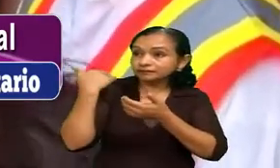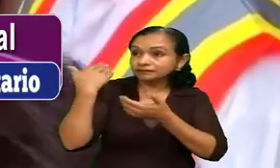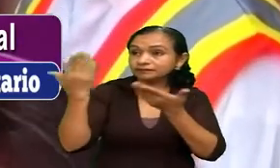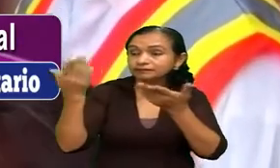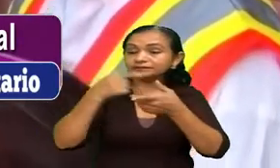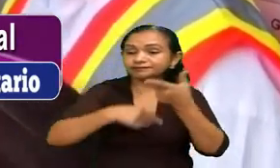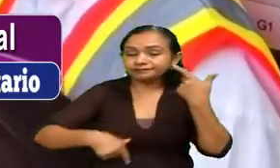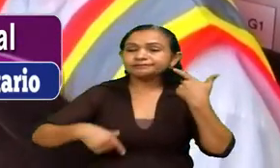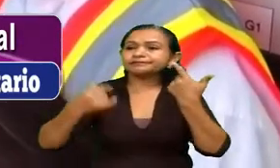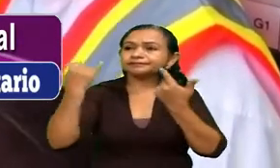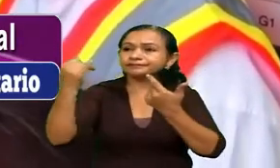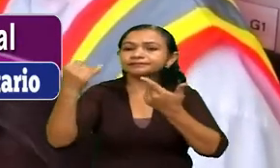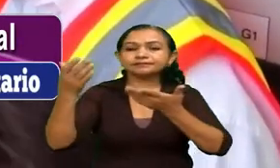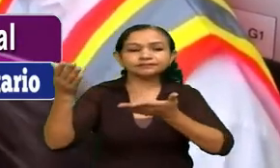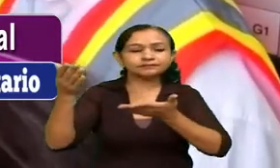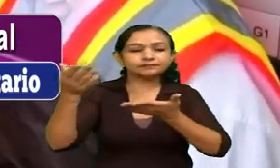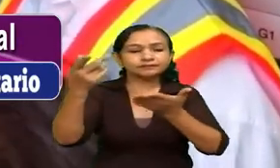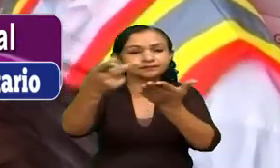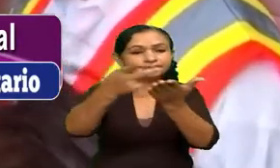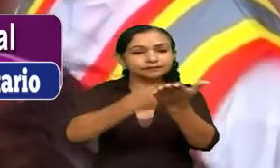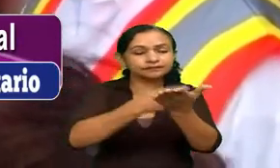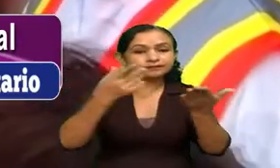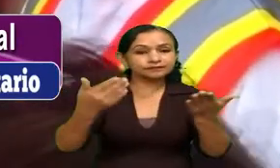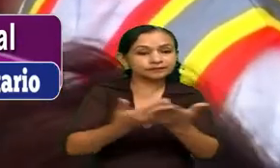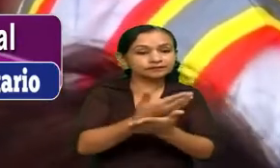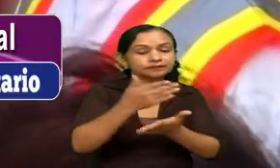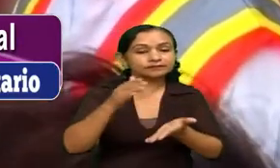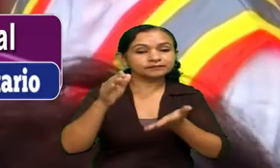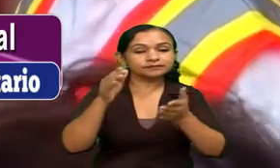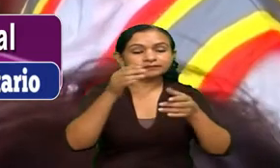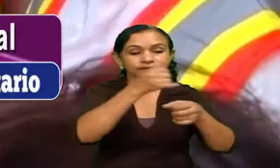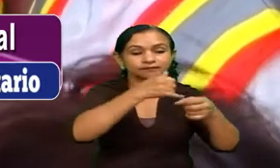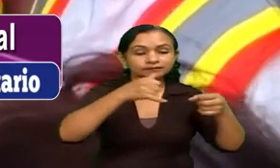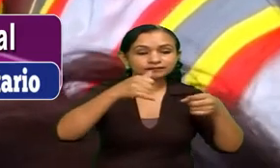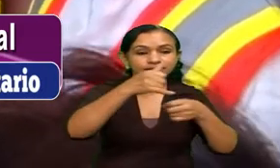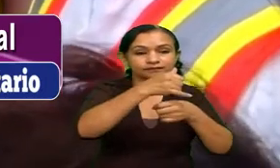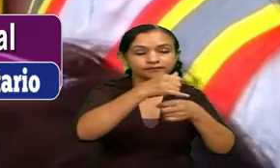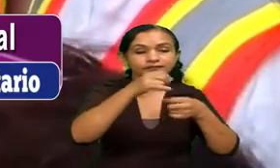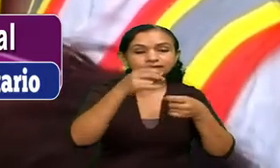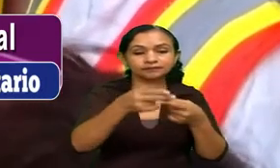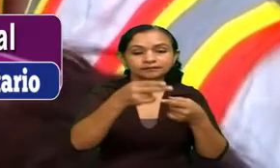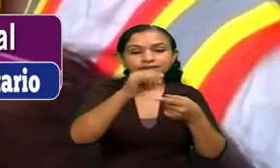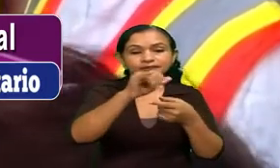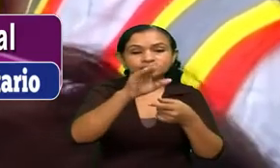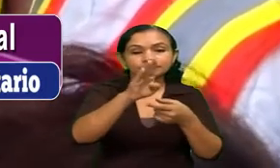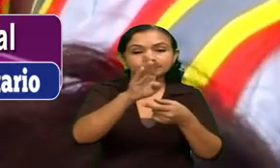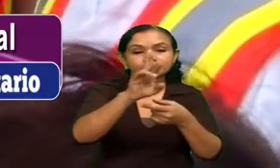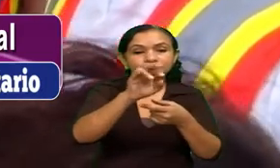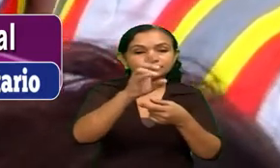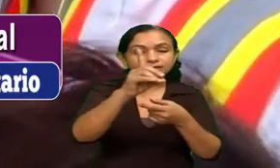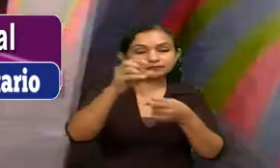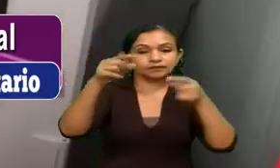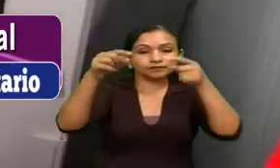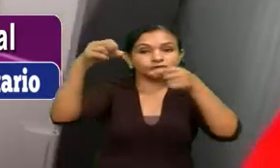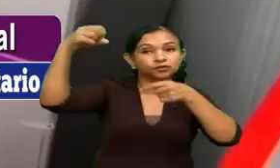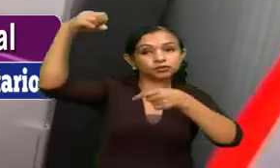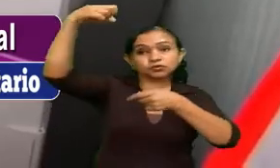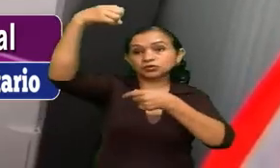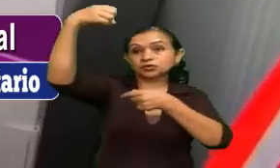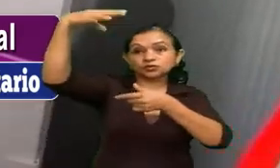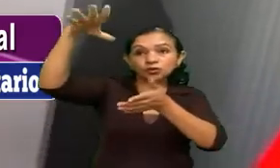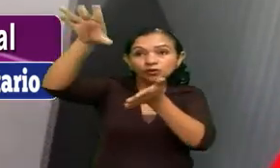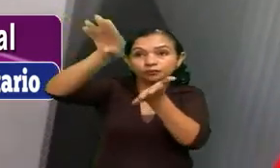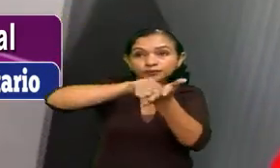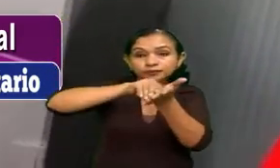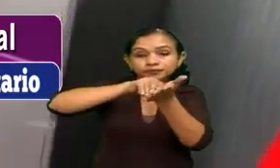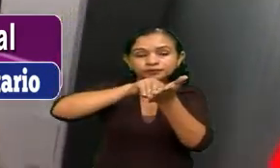presidente, llevamos este proyecto, que es un proyecto, se le llama sistema híbrido, porque lleva paneles solares, un banco